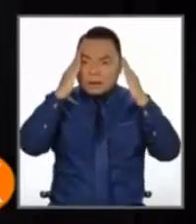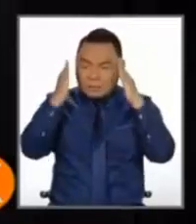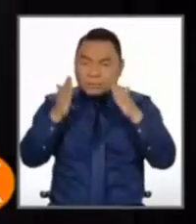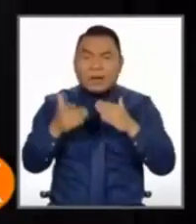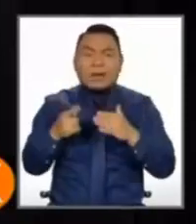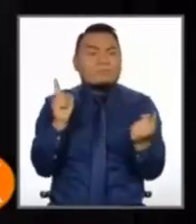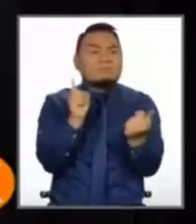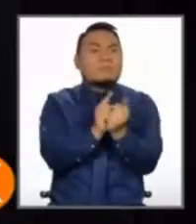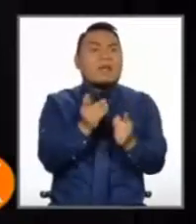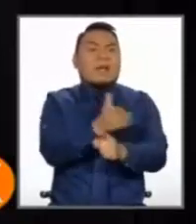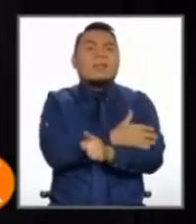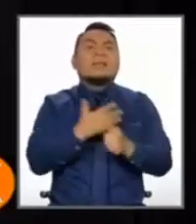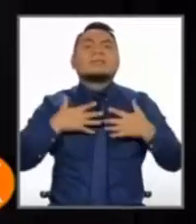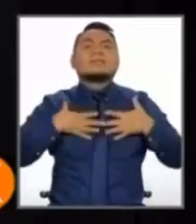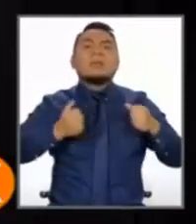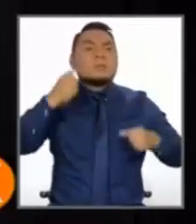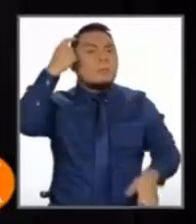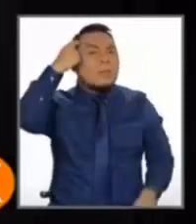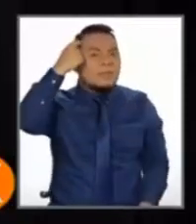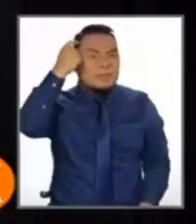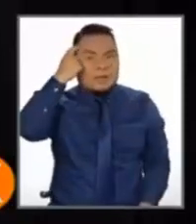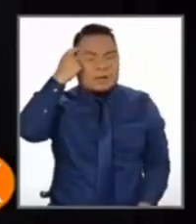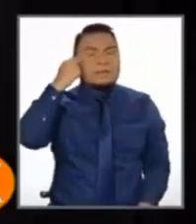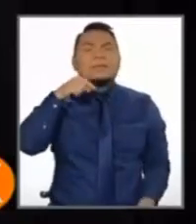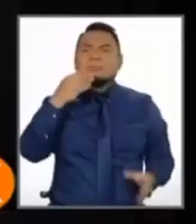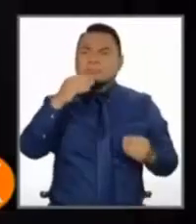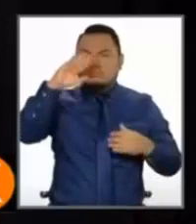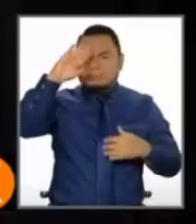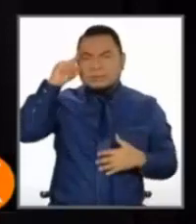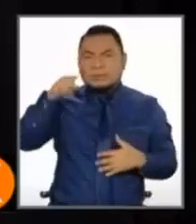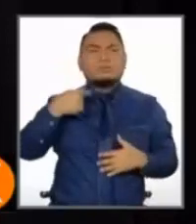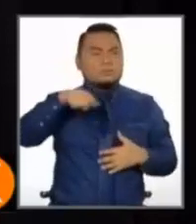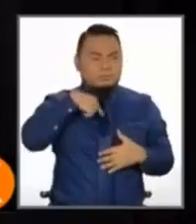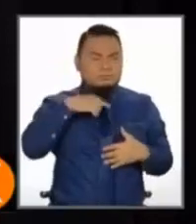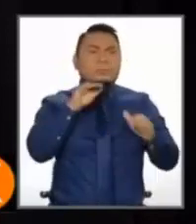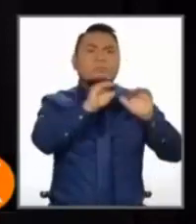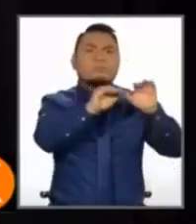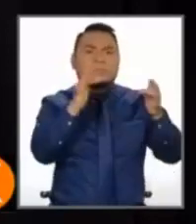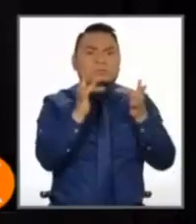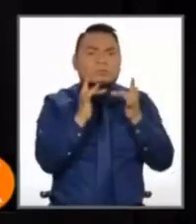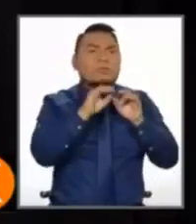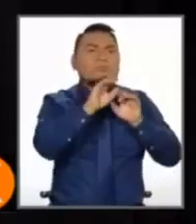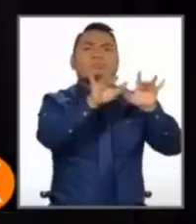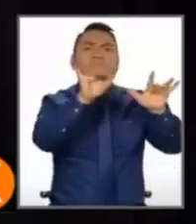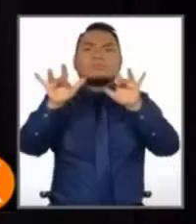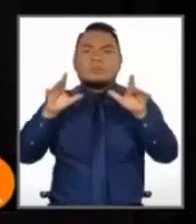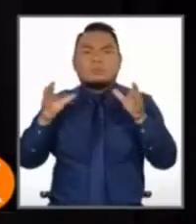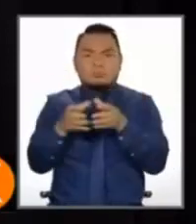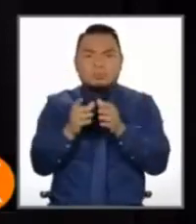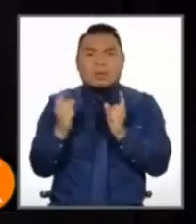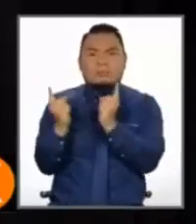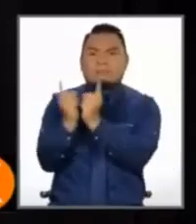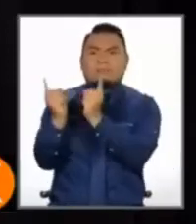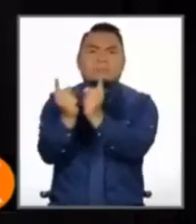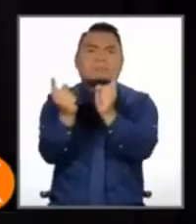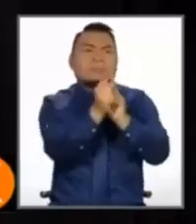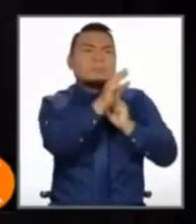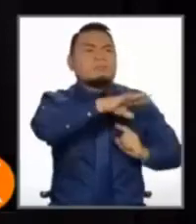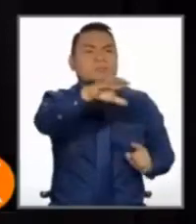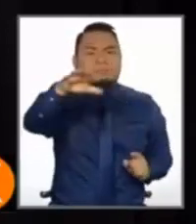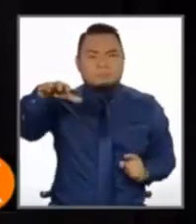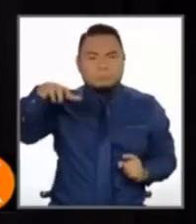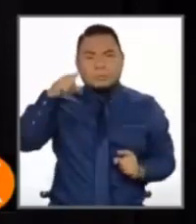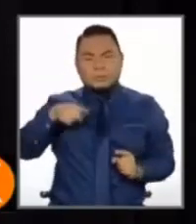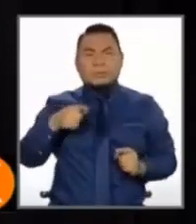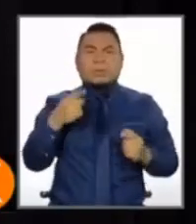primaria de salud mental. Nosotros vamos a articular la atención a nivel primario. Vamos a coordinar entre todos